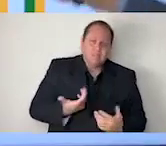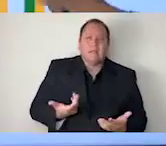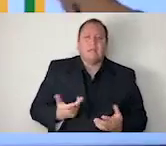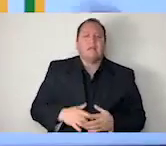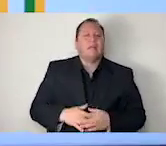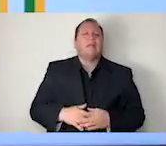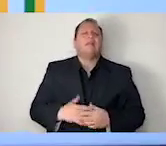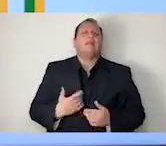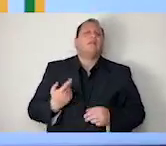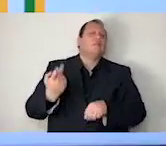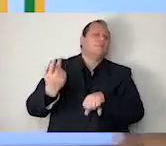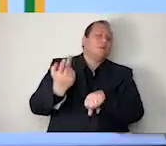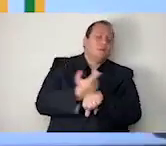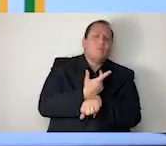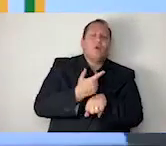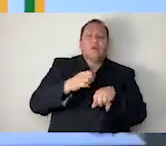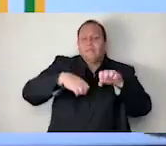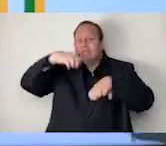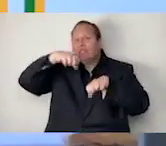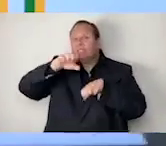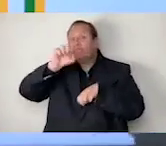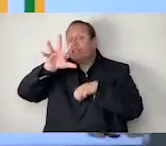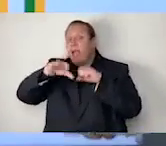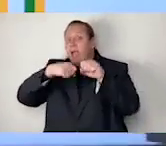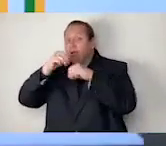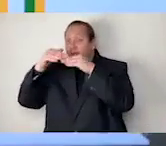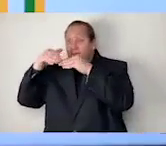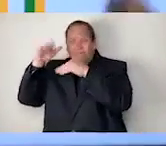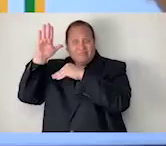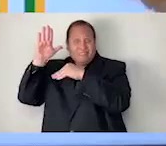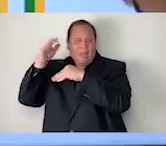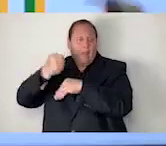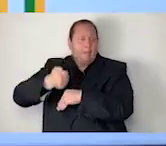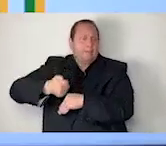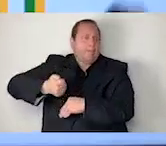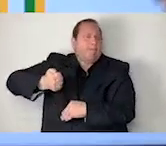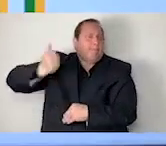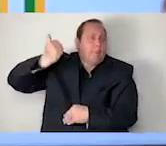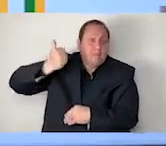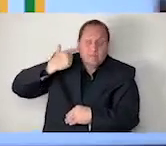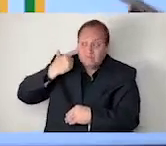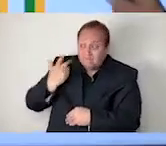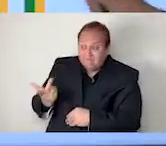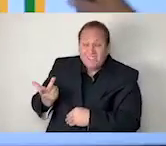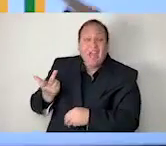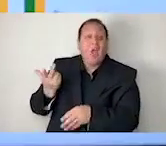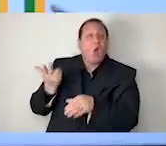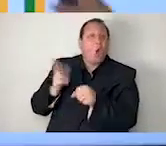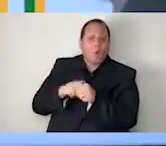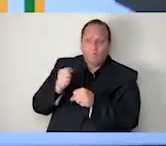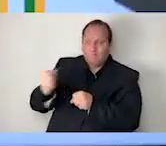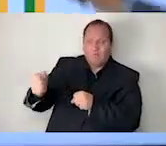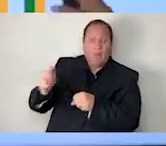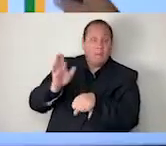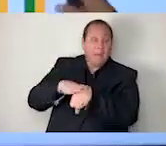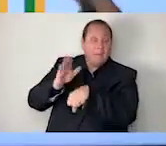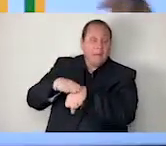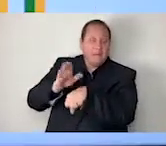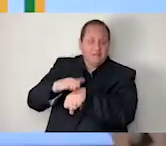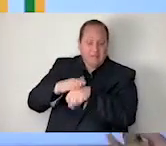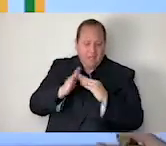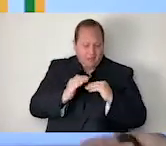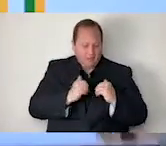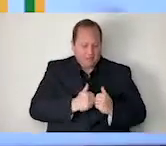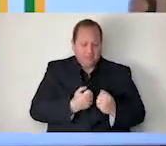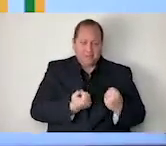sobrepasan los ambulatorios entonces si tú tienes arriba de 65 años en méxico los casos confirmados el día de hoy